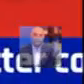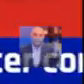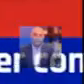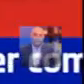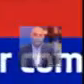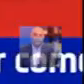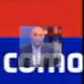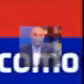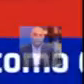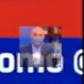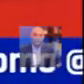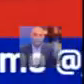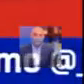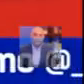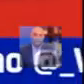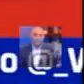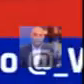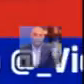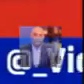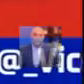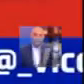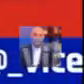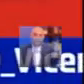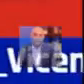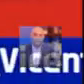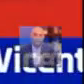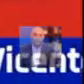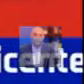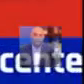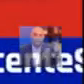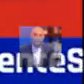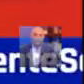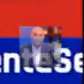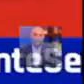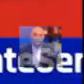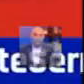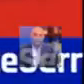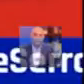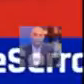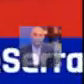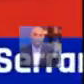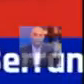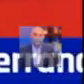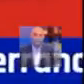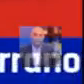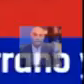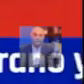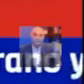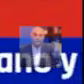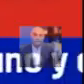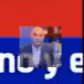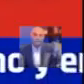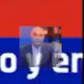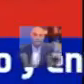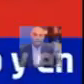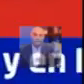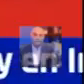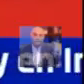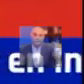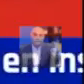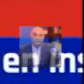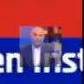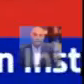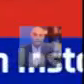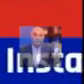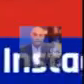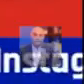Estoy a punto de escupir el café nuevamente del coraje, maestro Ricardo Sevilla. Te saludo con mucho gusto. El